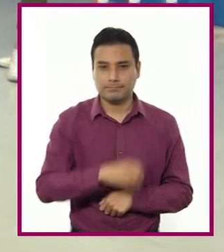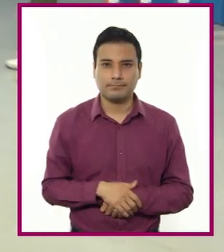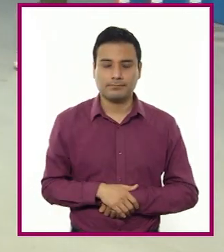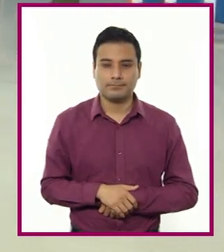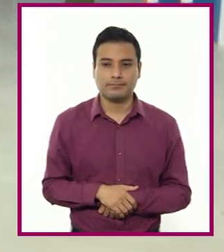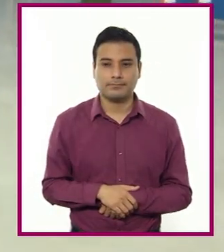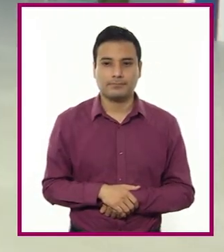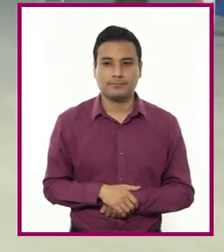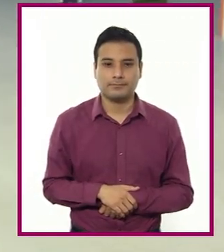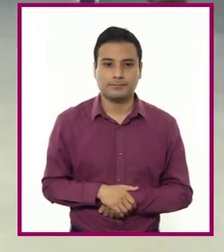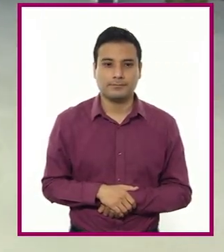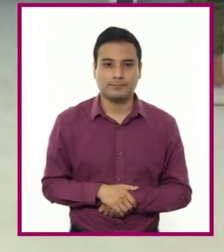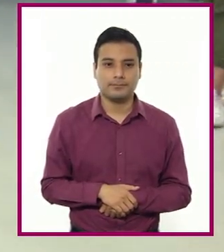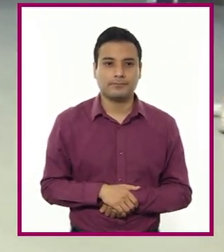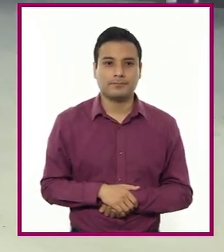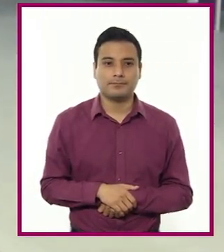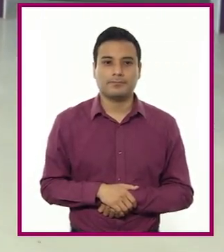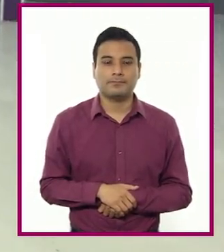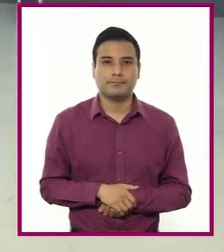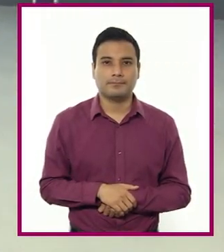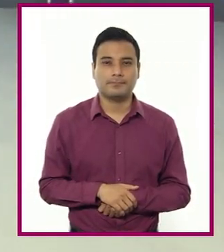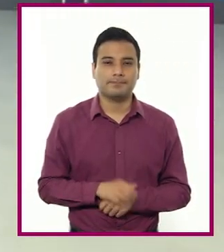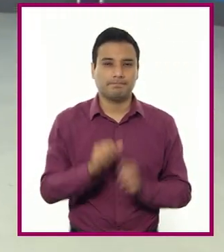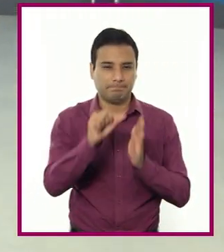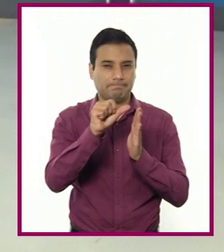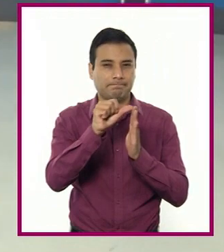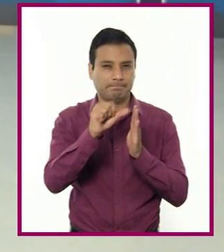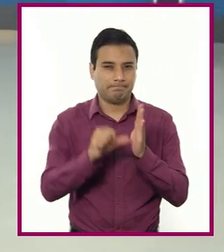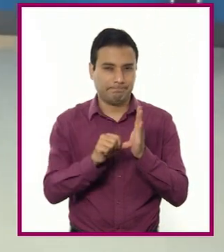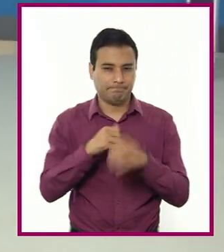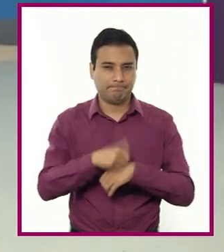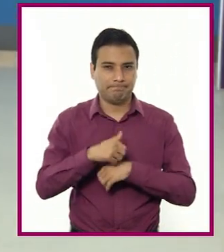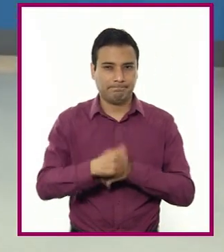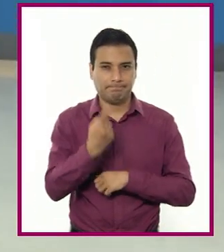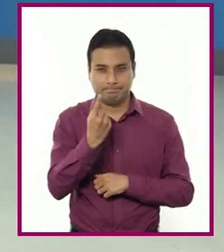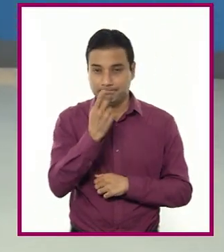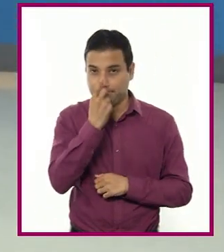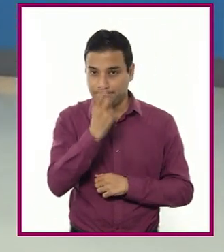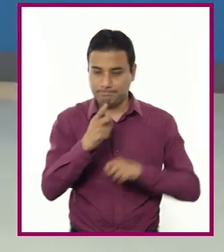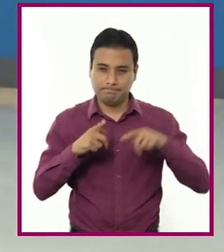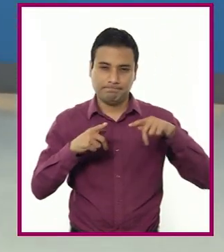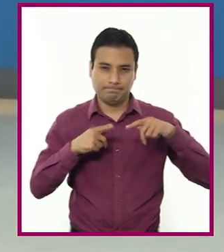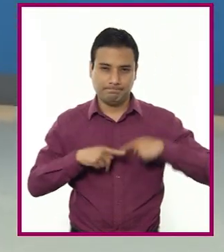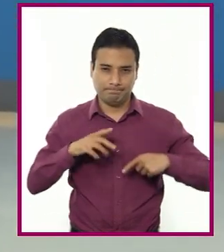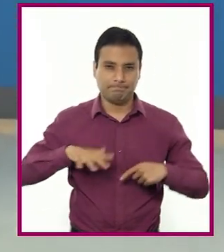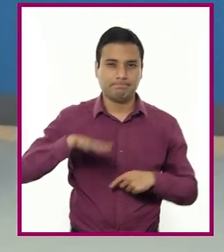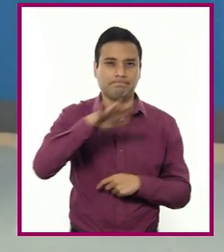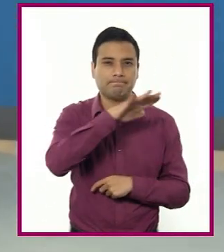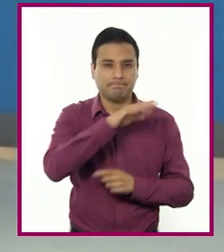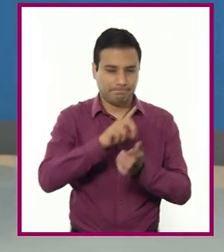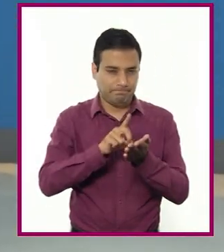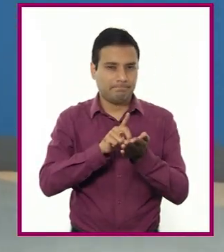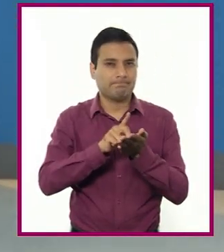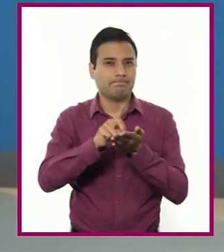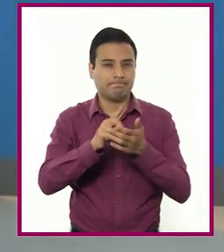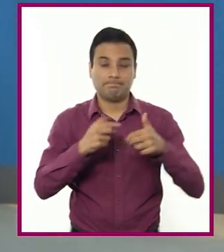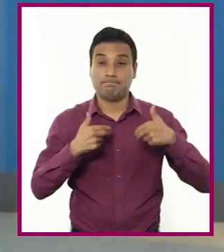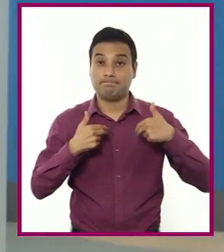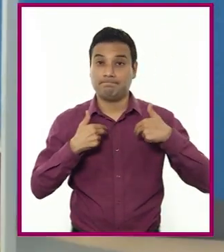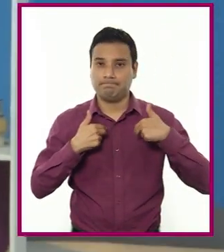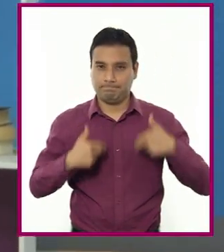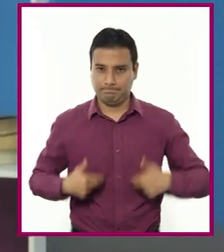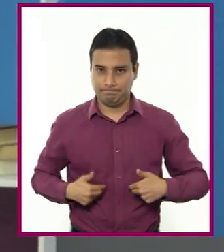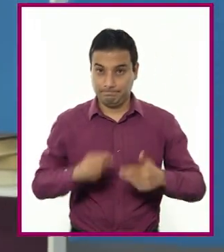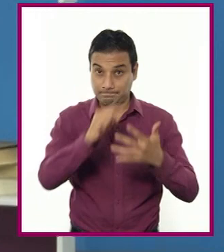Bueno, en el artículo se menciona que todas las personas gozarán de los derechos humanos reconocidos en